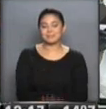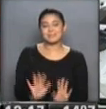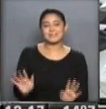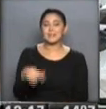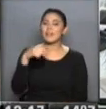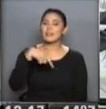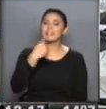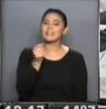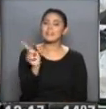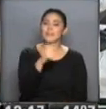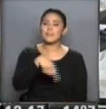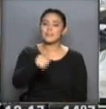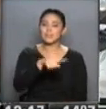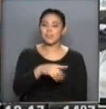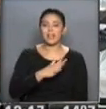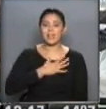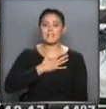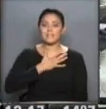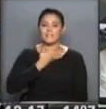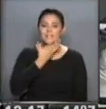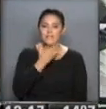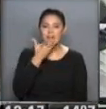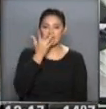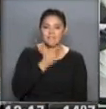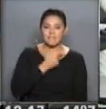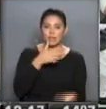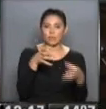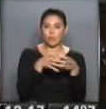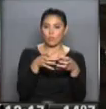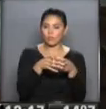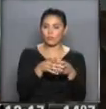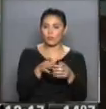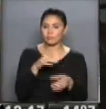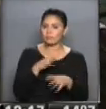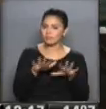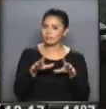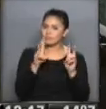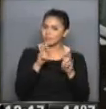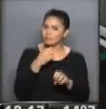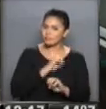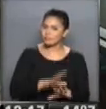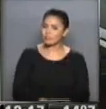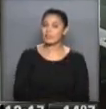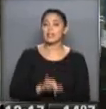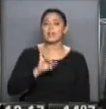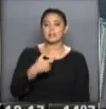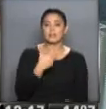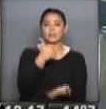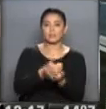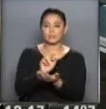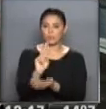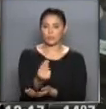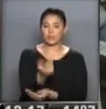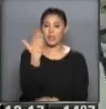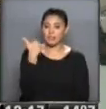Bueno, para los amantes de The Doors, una noticia un poco triste, ¿no, Gaby? Sí, bueno, una noticia que tiene que ver con la muerte de Ray Manzarek. Ayer